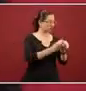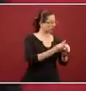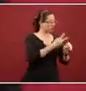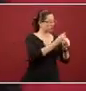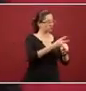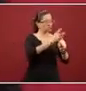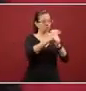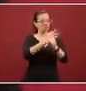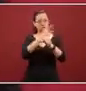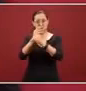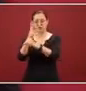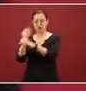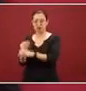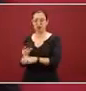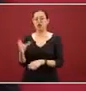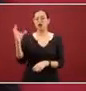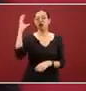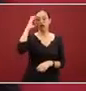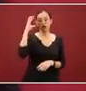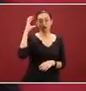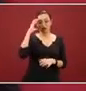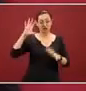de camas